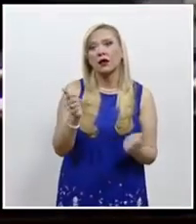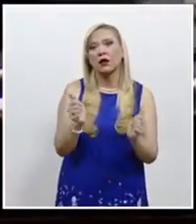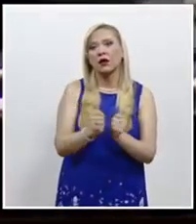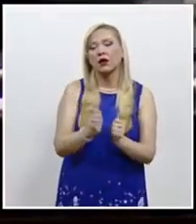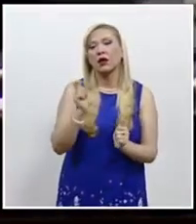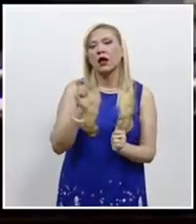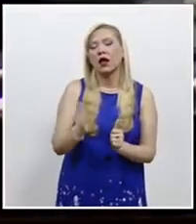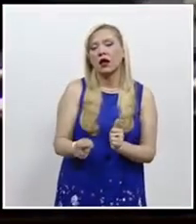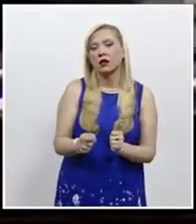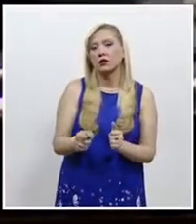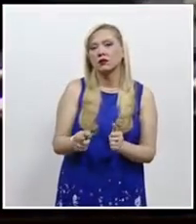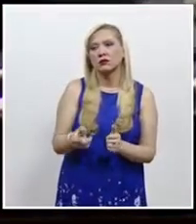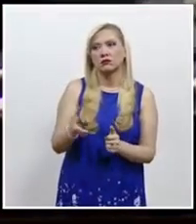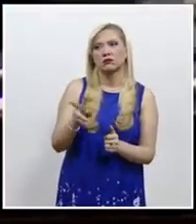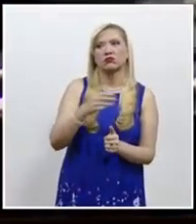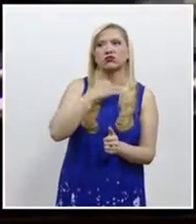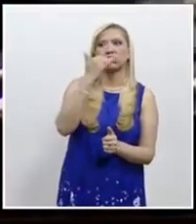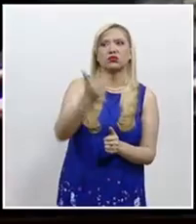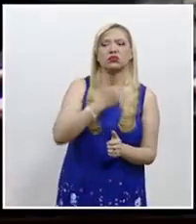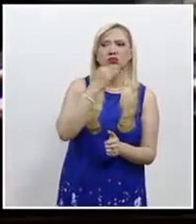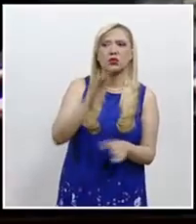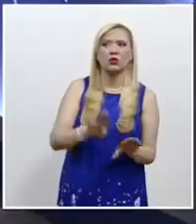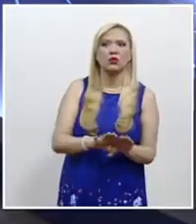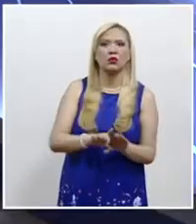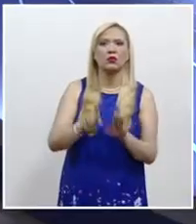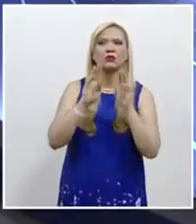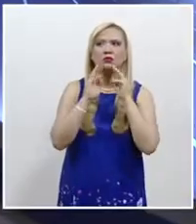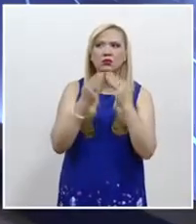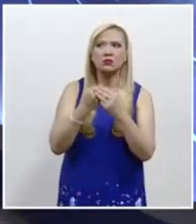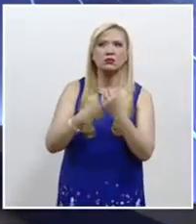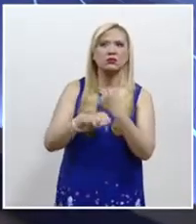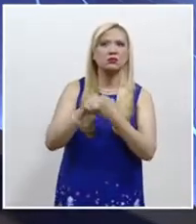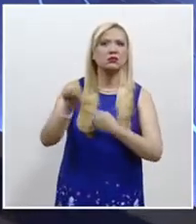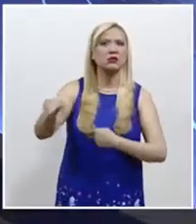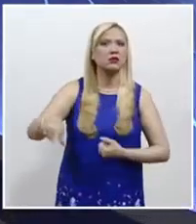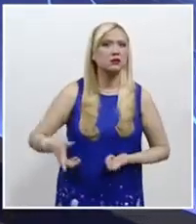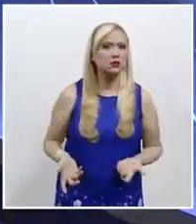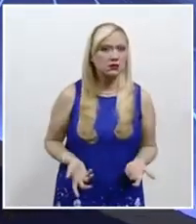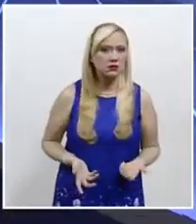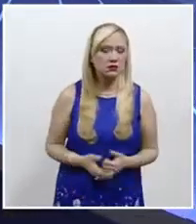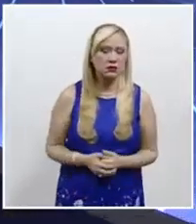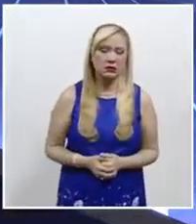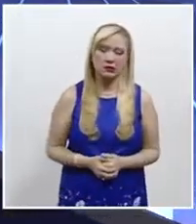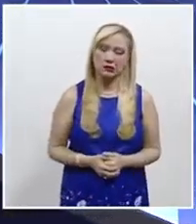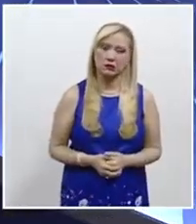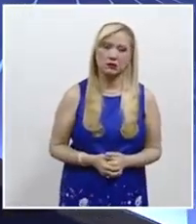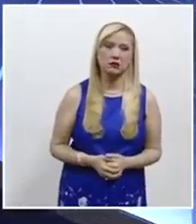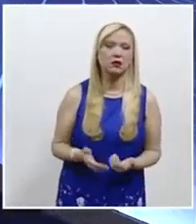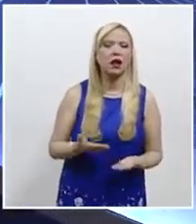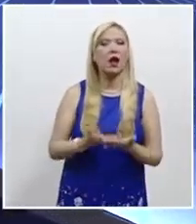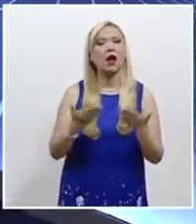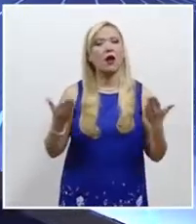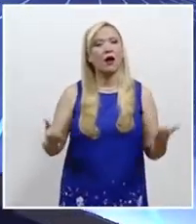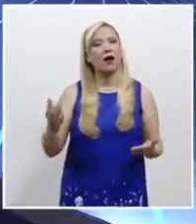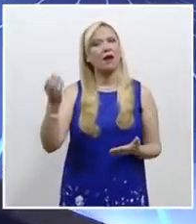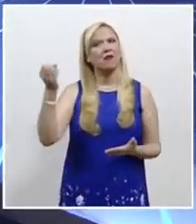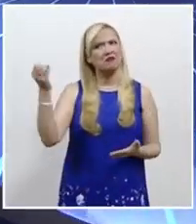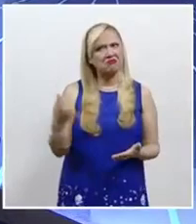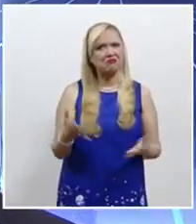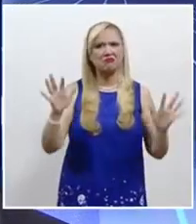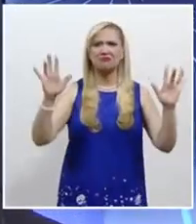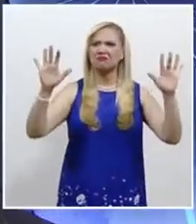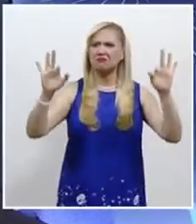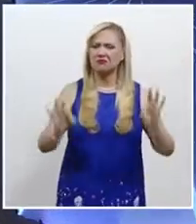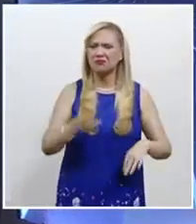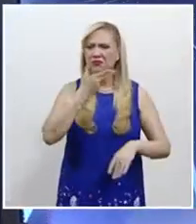recursos de procedencia ilícita. Y a pesar de los avances registrados en materia de paridad,